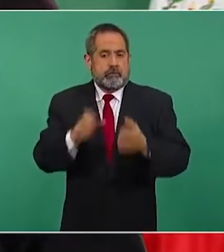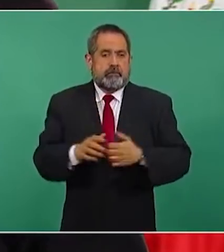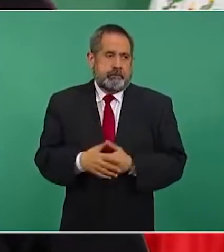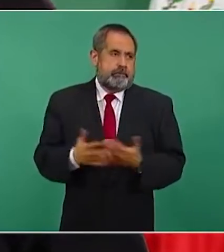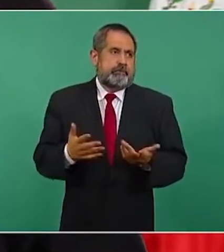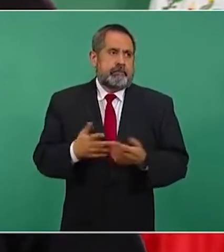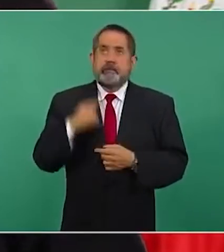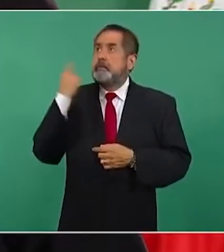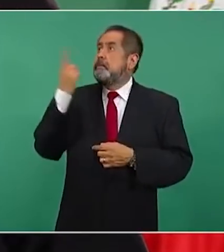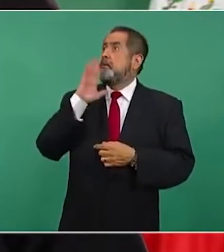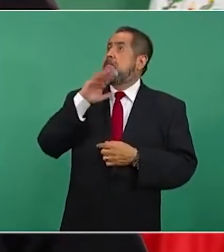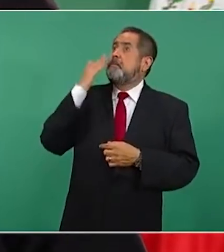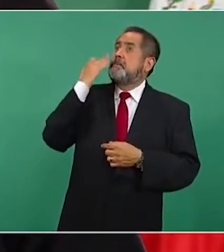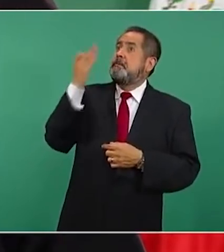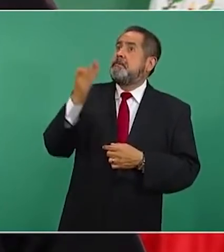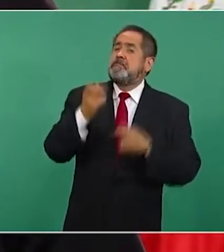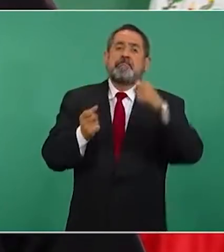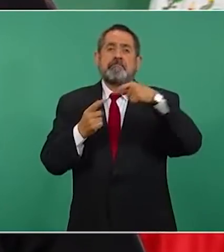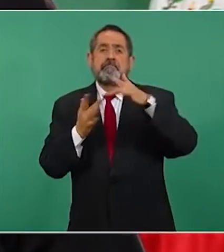tiempo